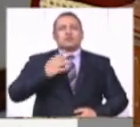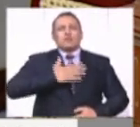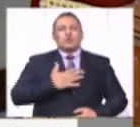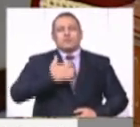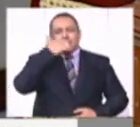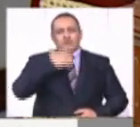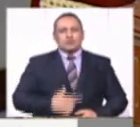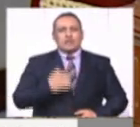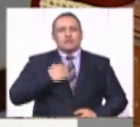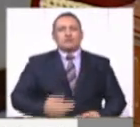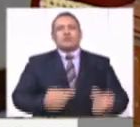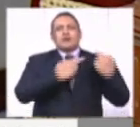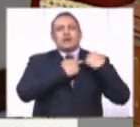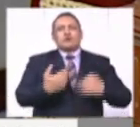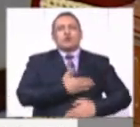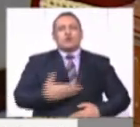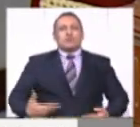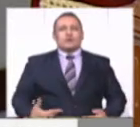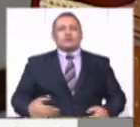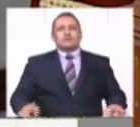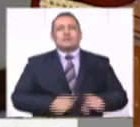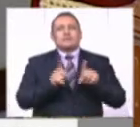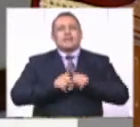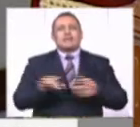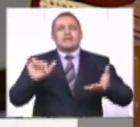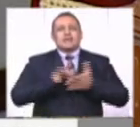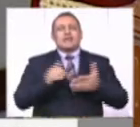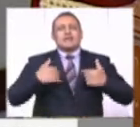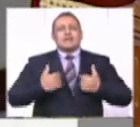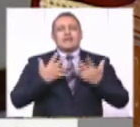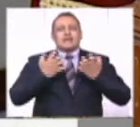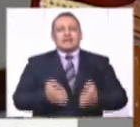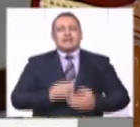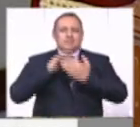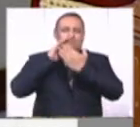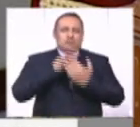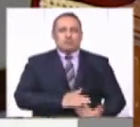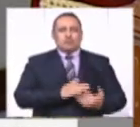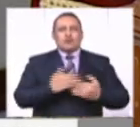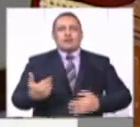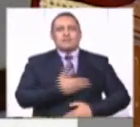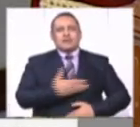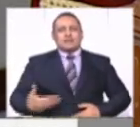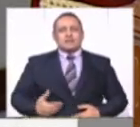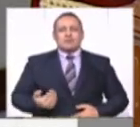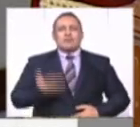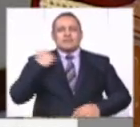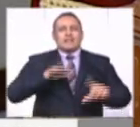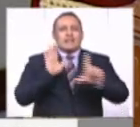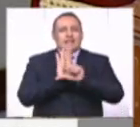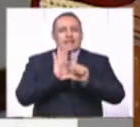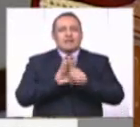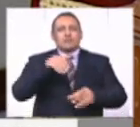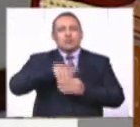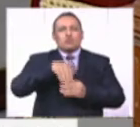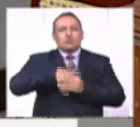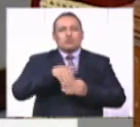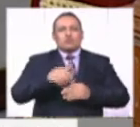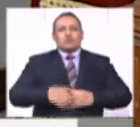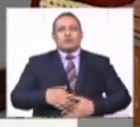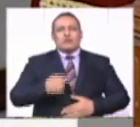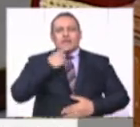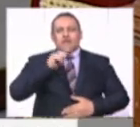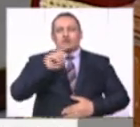al utilizar el cargo público para querer derrocar al presidente legítimamente elegido